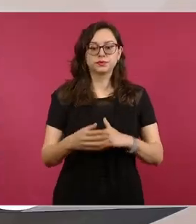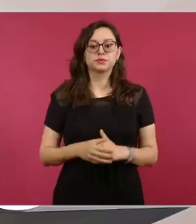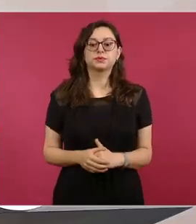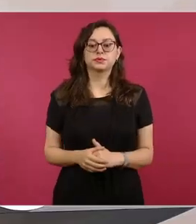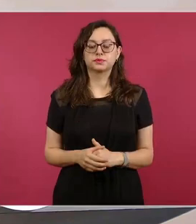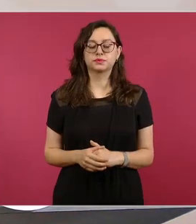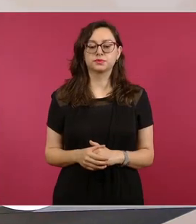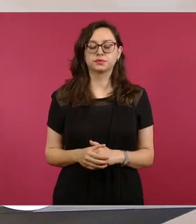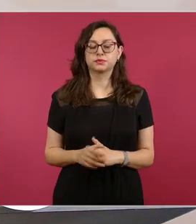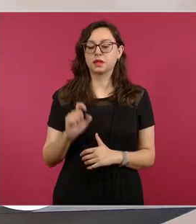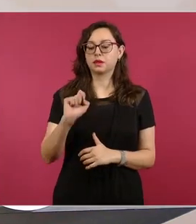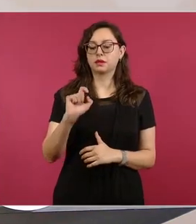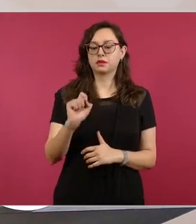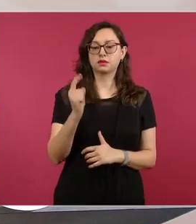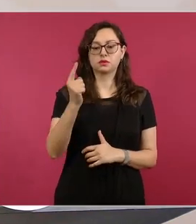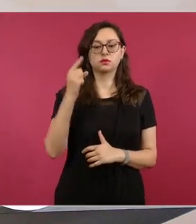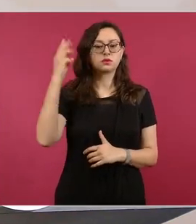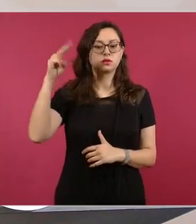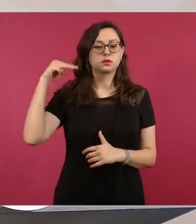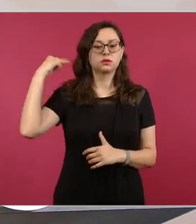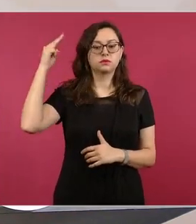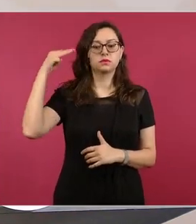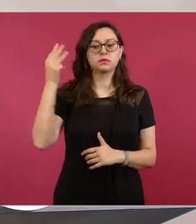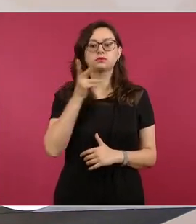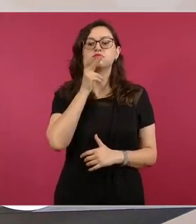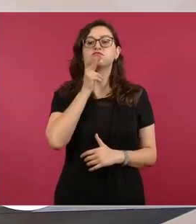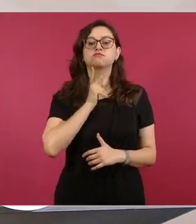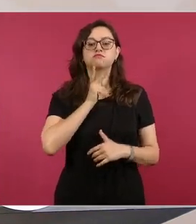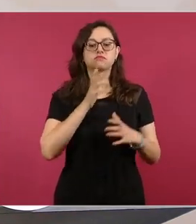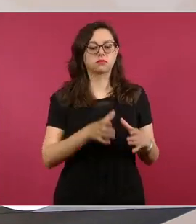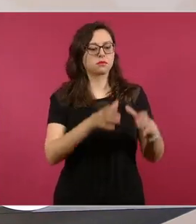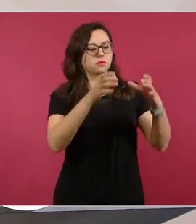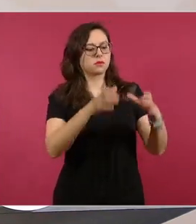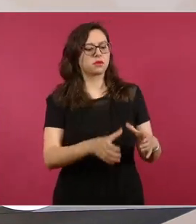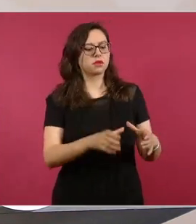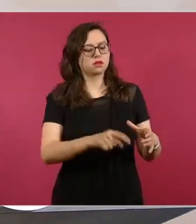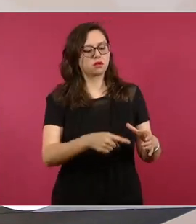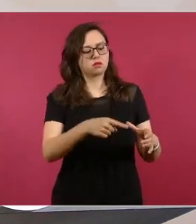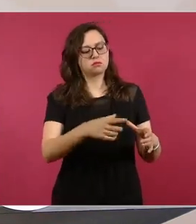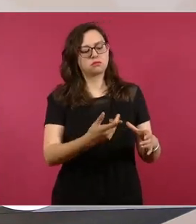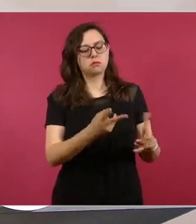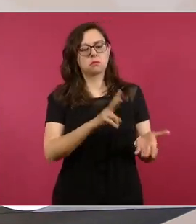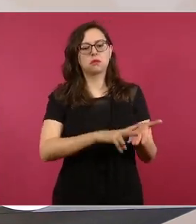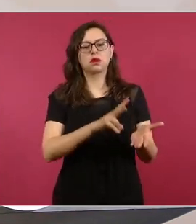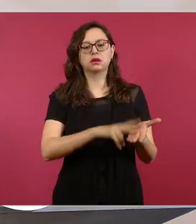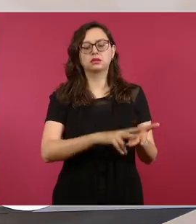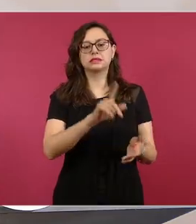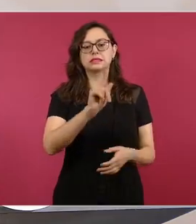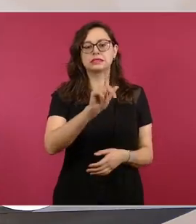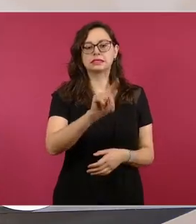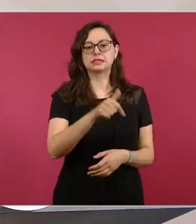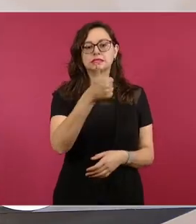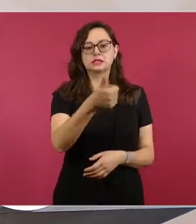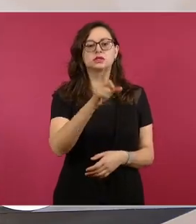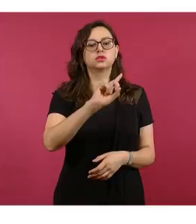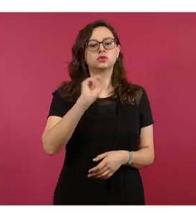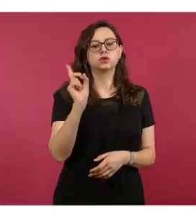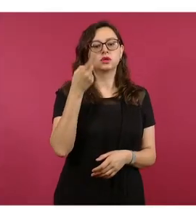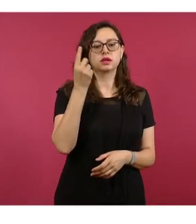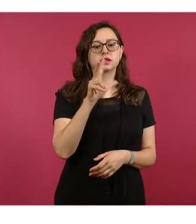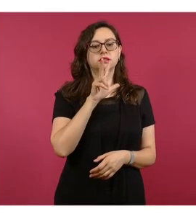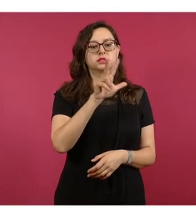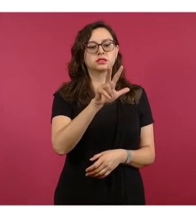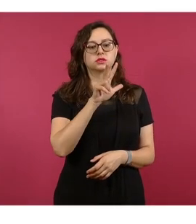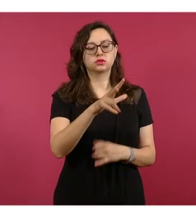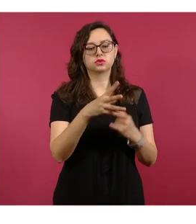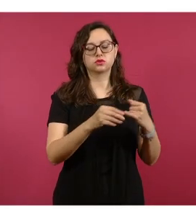informando que al 21 de marzo la mezcla mexicana se cotizó en el mercado internacional en 76 dólares con 18 centavos por